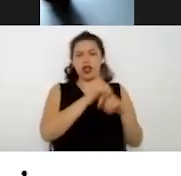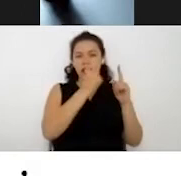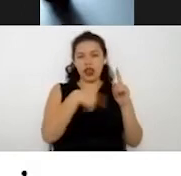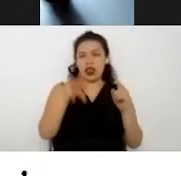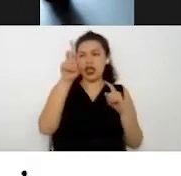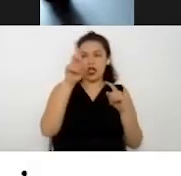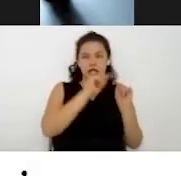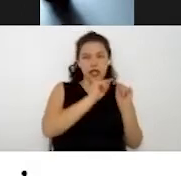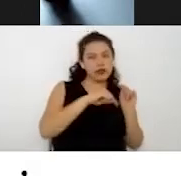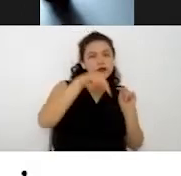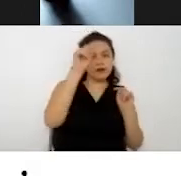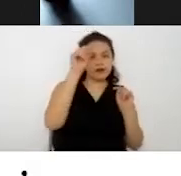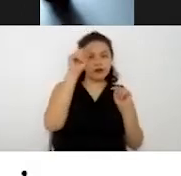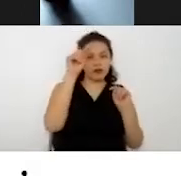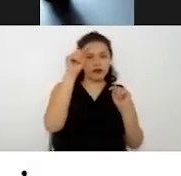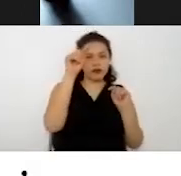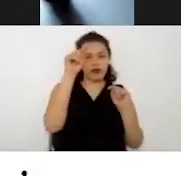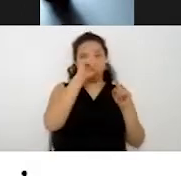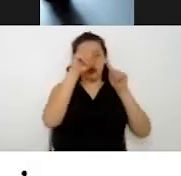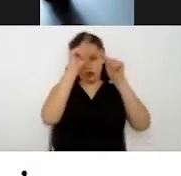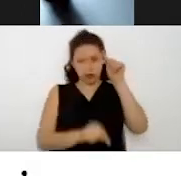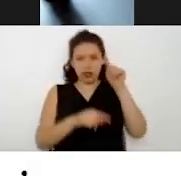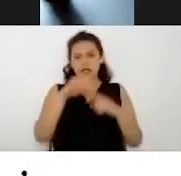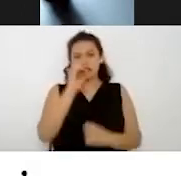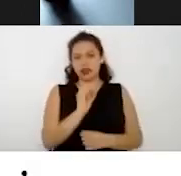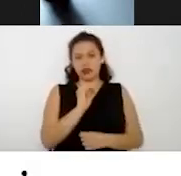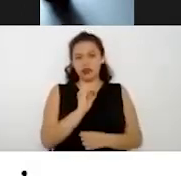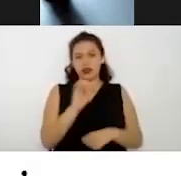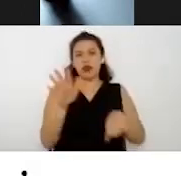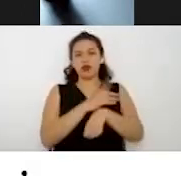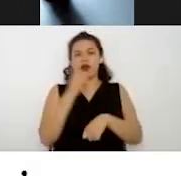30 y ese pico regresaba a 0. ¿Por qué?